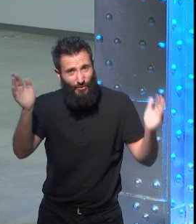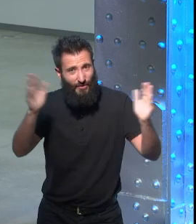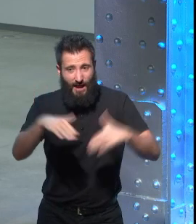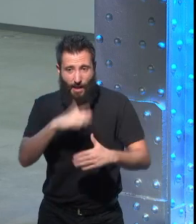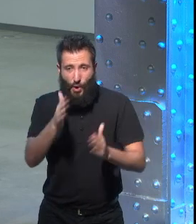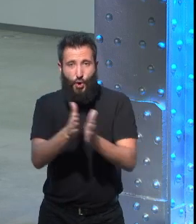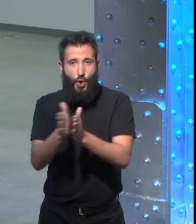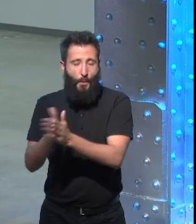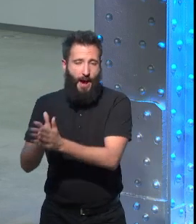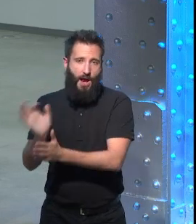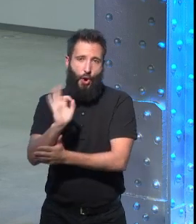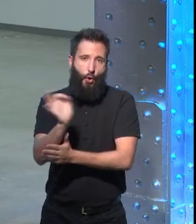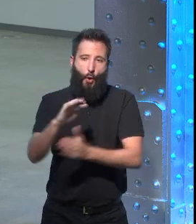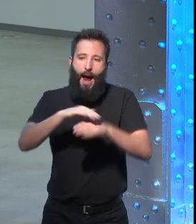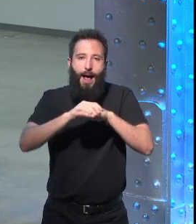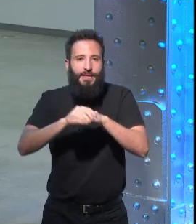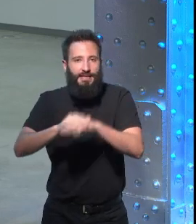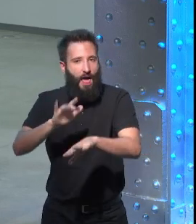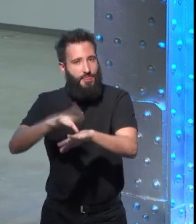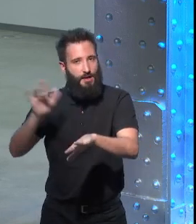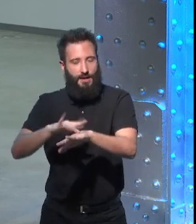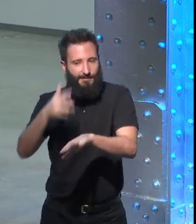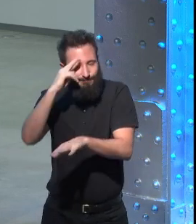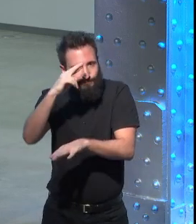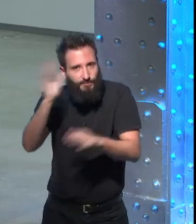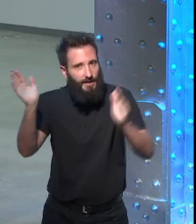tus compañeros, de tus amistades digitales, ¿no?